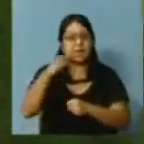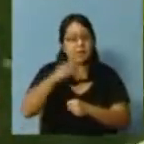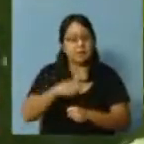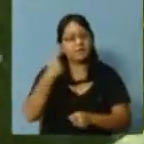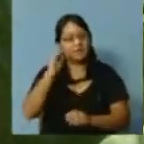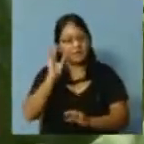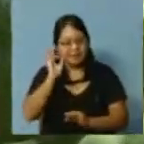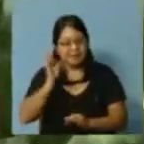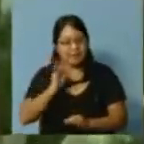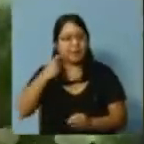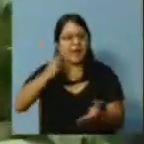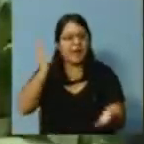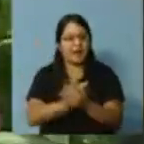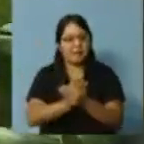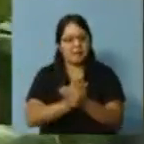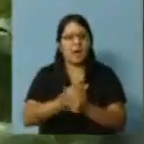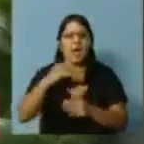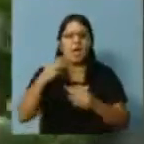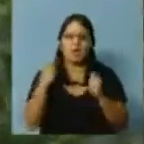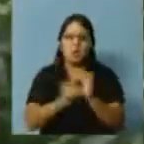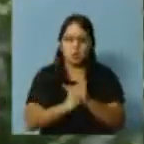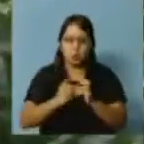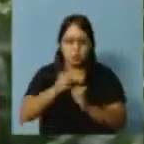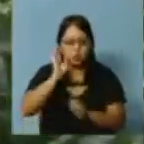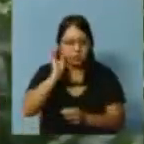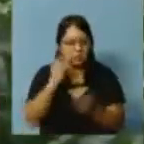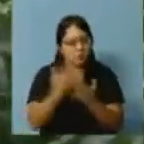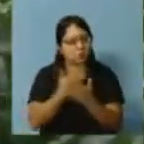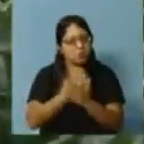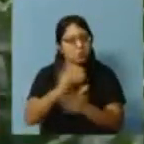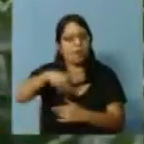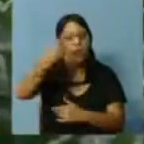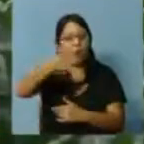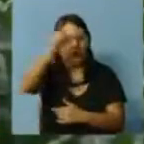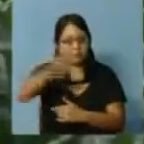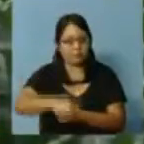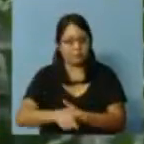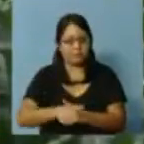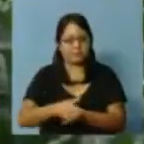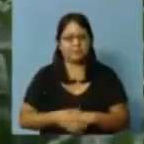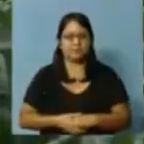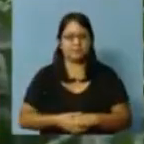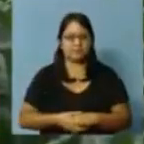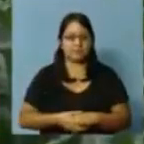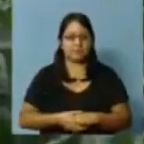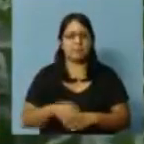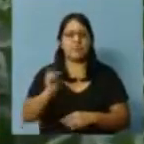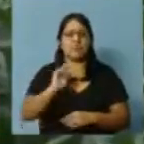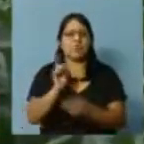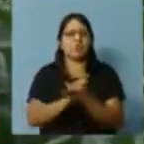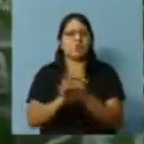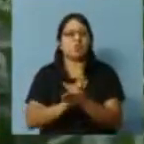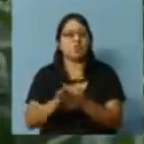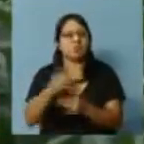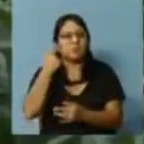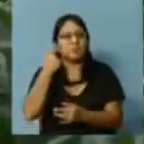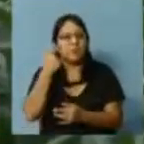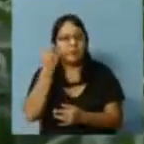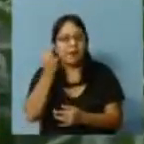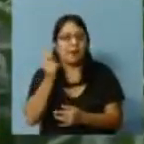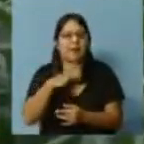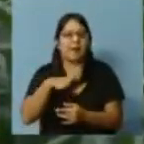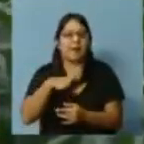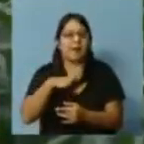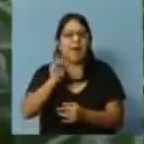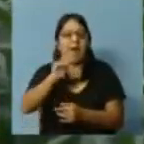y las consecuencias son durísimas no queremos eso pero si alguien esto no se resuelve alguien debe alguien debe mediar